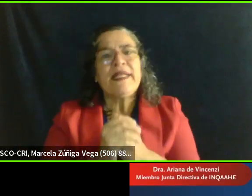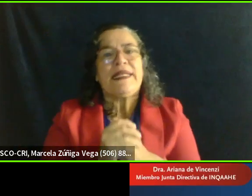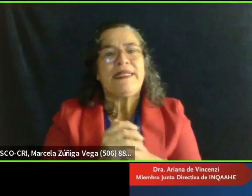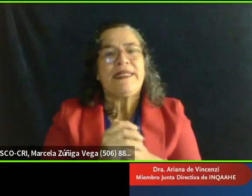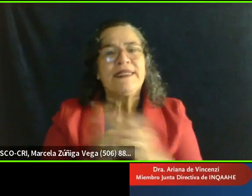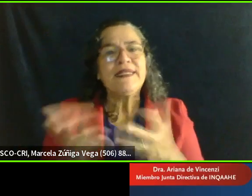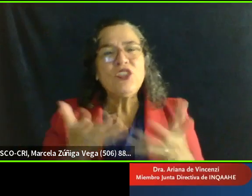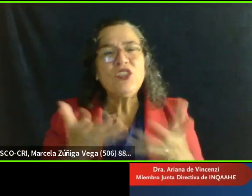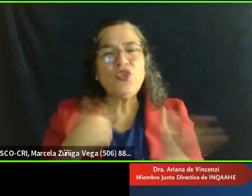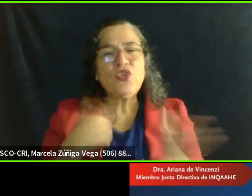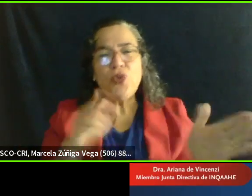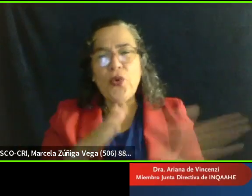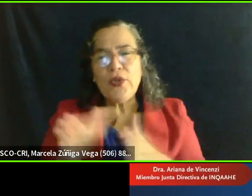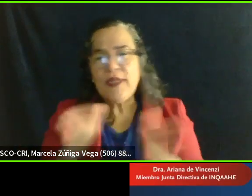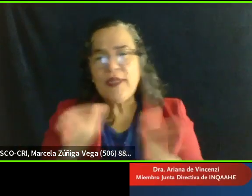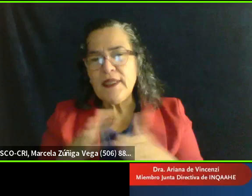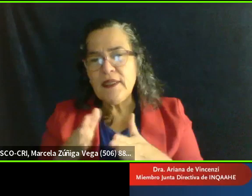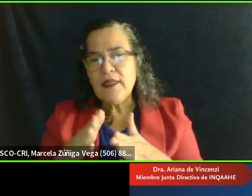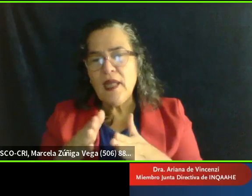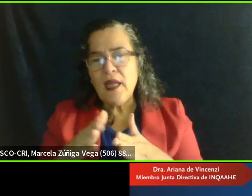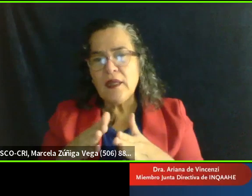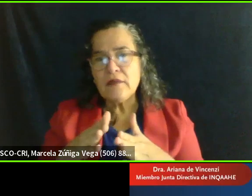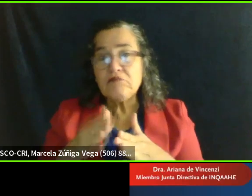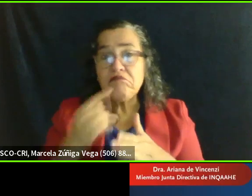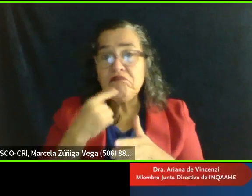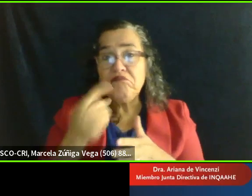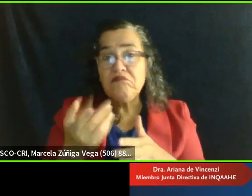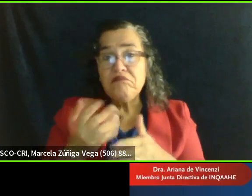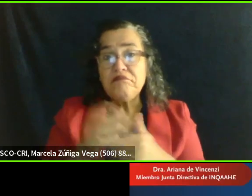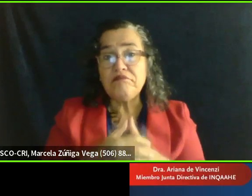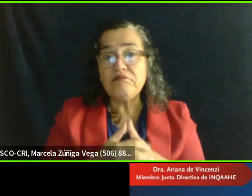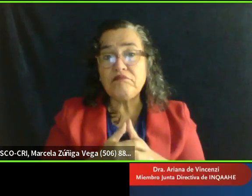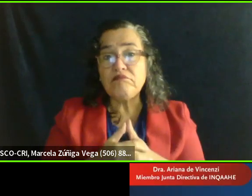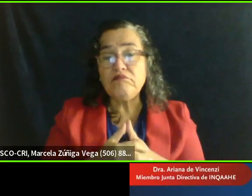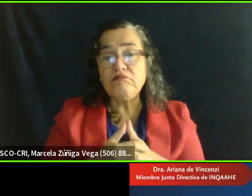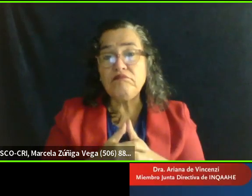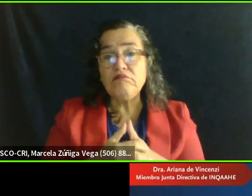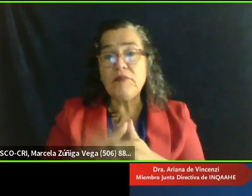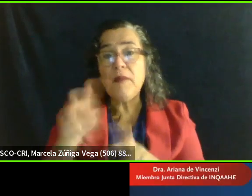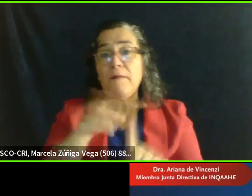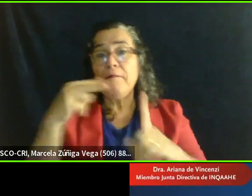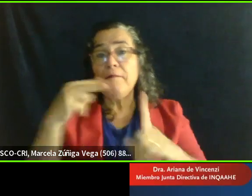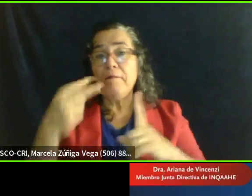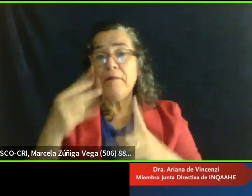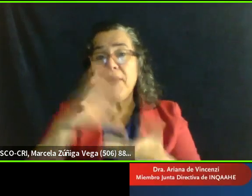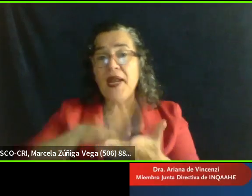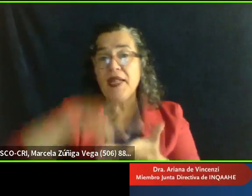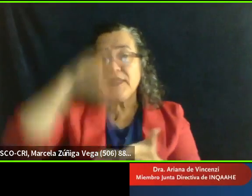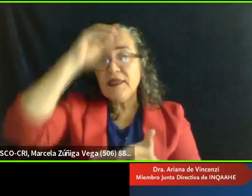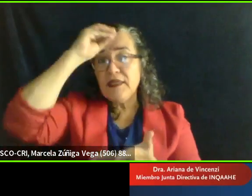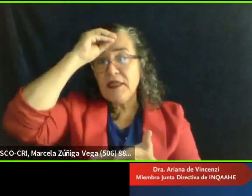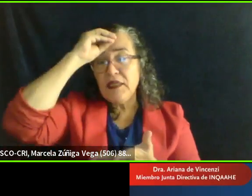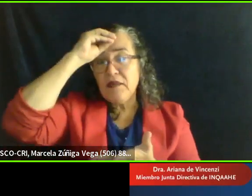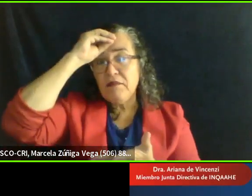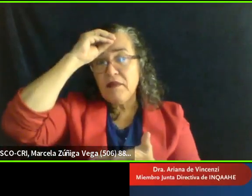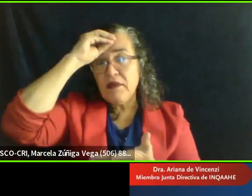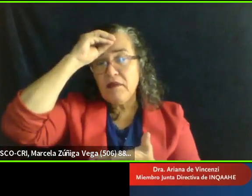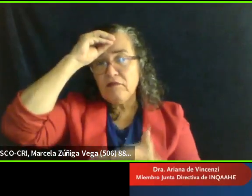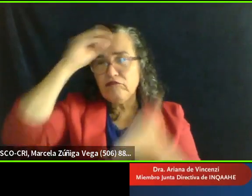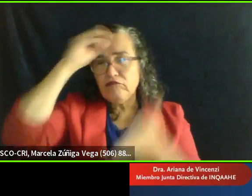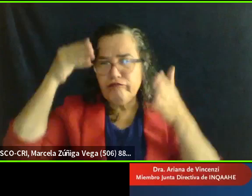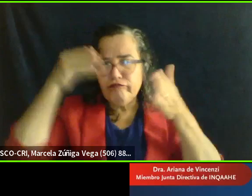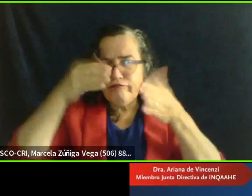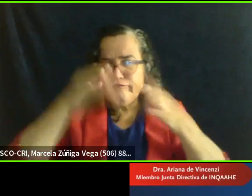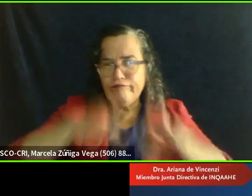que ordenar sintéticamente, diría, el paradigma del aprendizaje prima hoy en